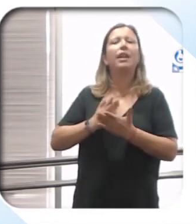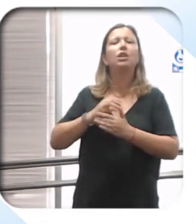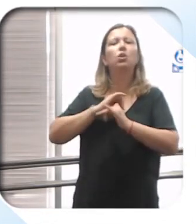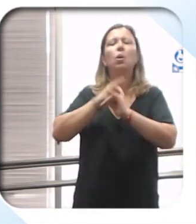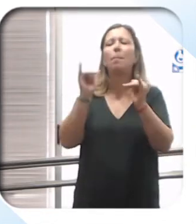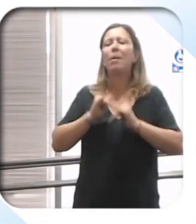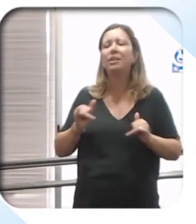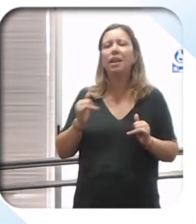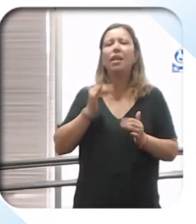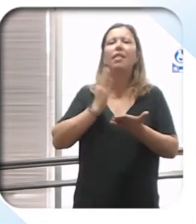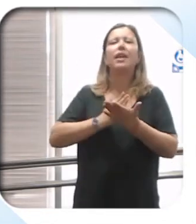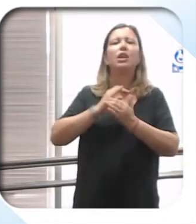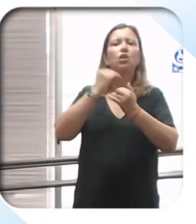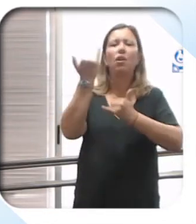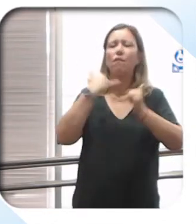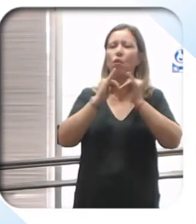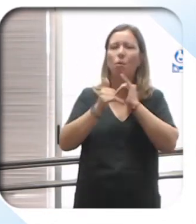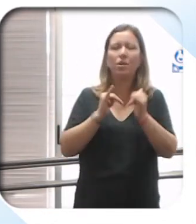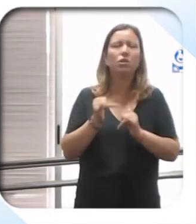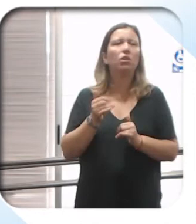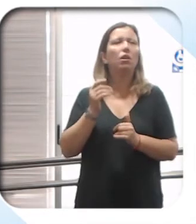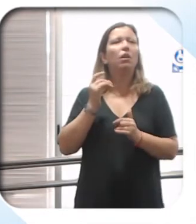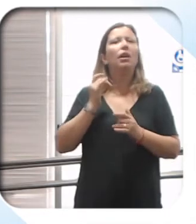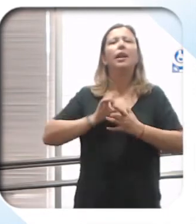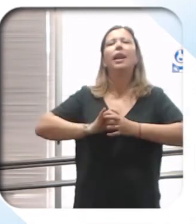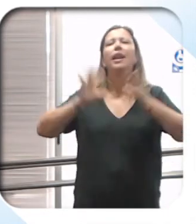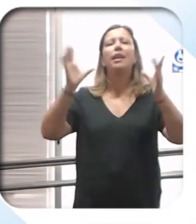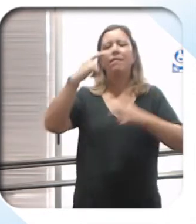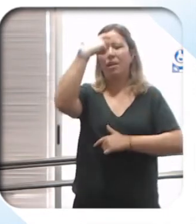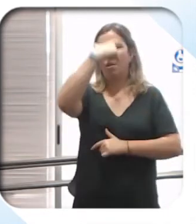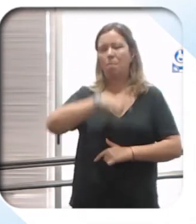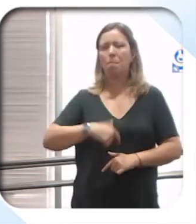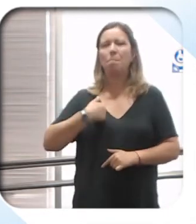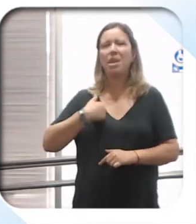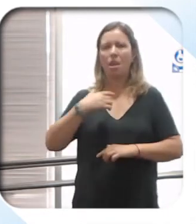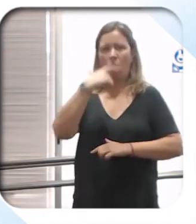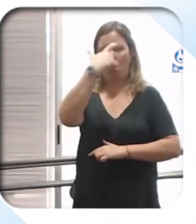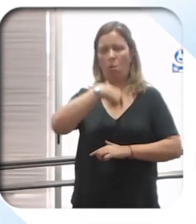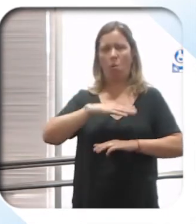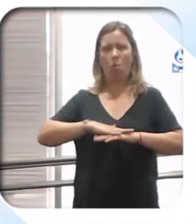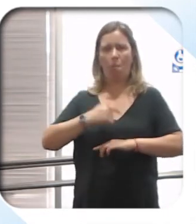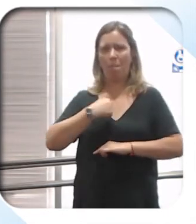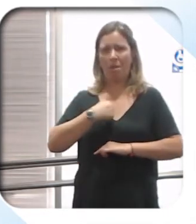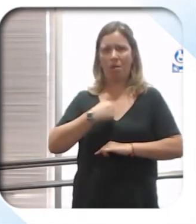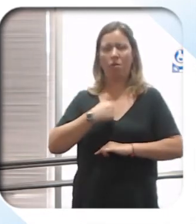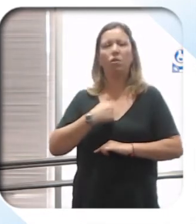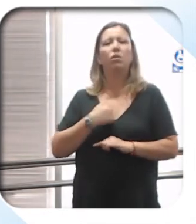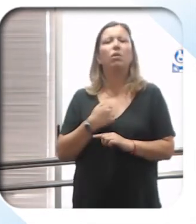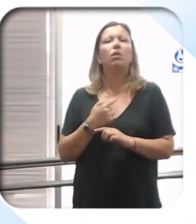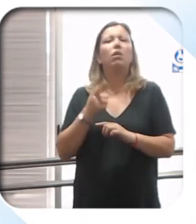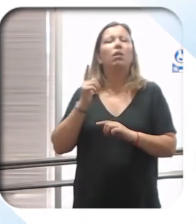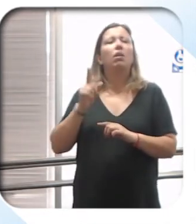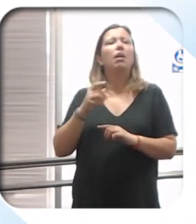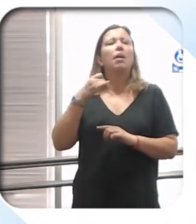a la información, a la educación sexual, a la autonomía de mi cuerpo, la bioética, que